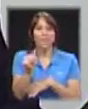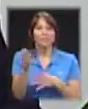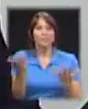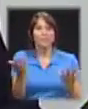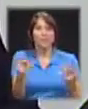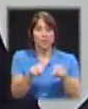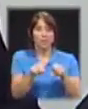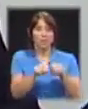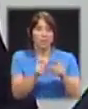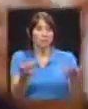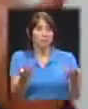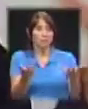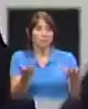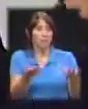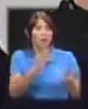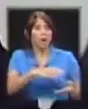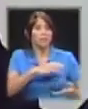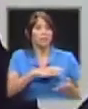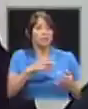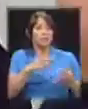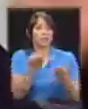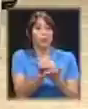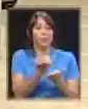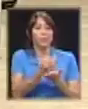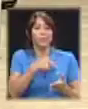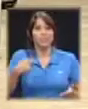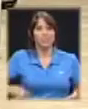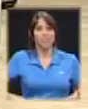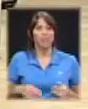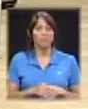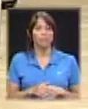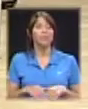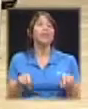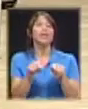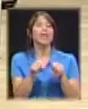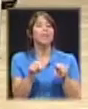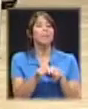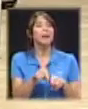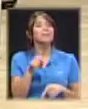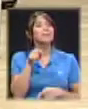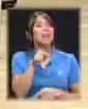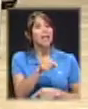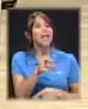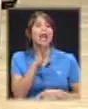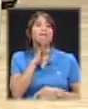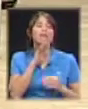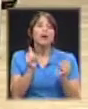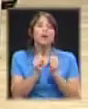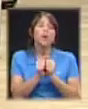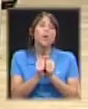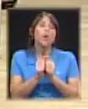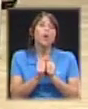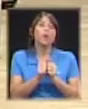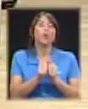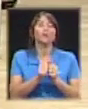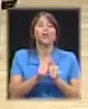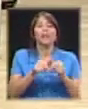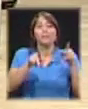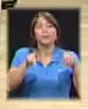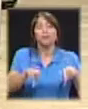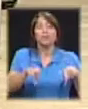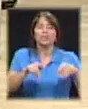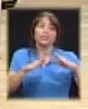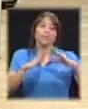de la economía de China. Y además, él hablaba con los de China Taiwán y con los de China